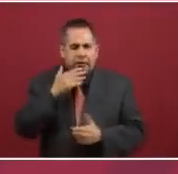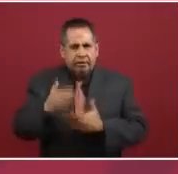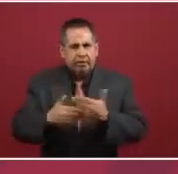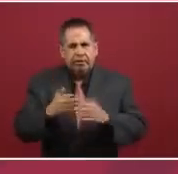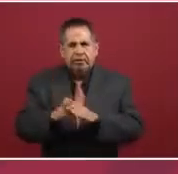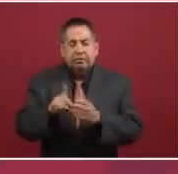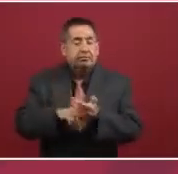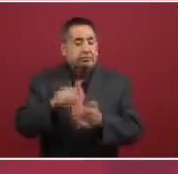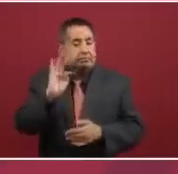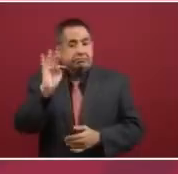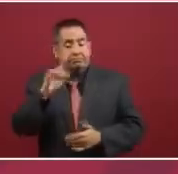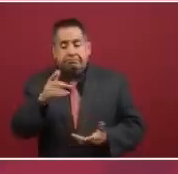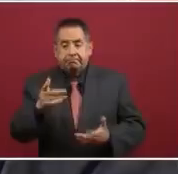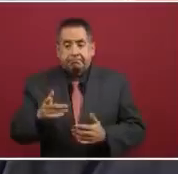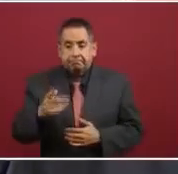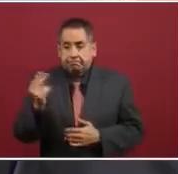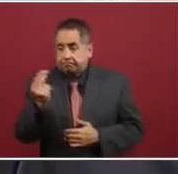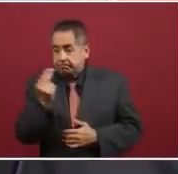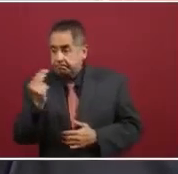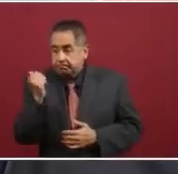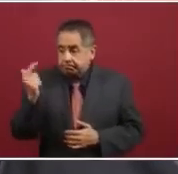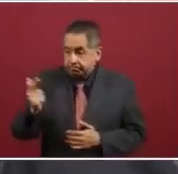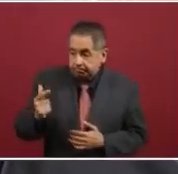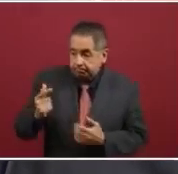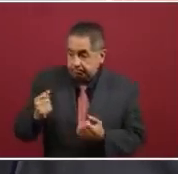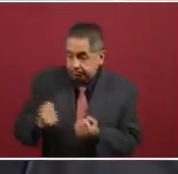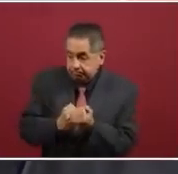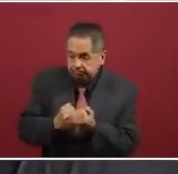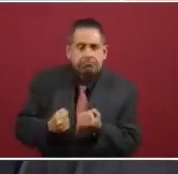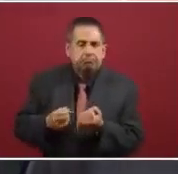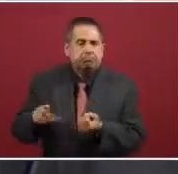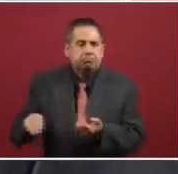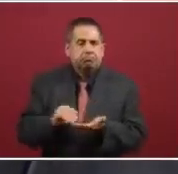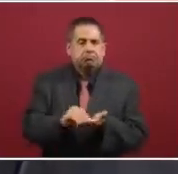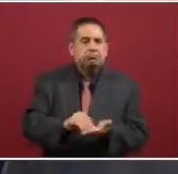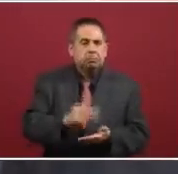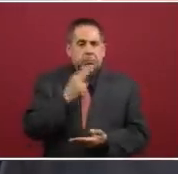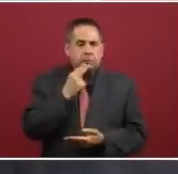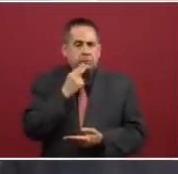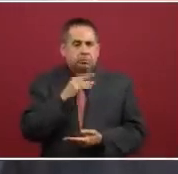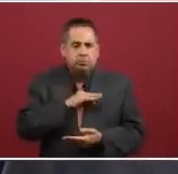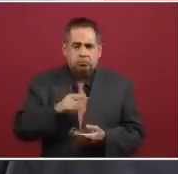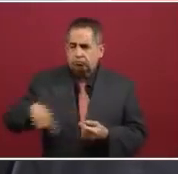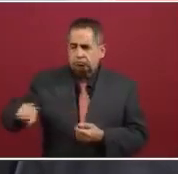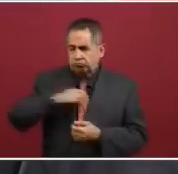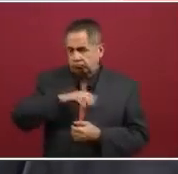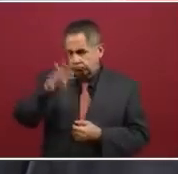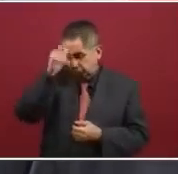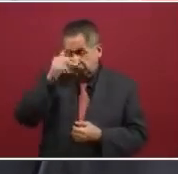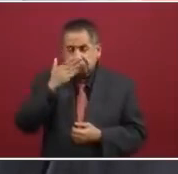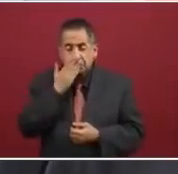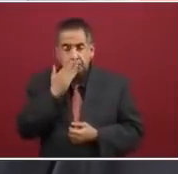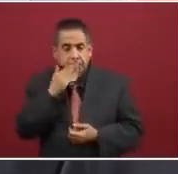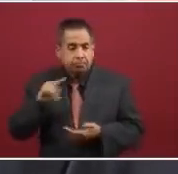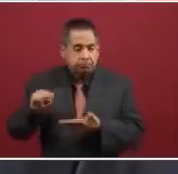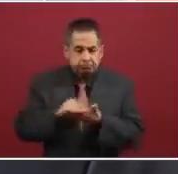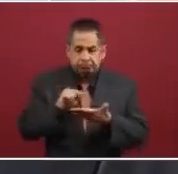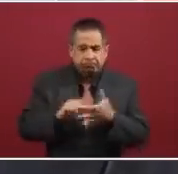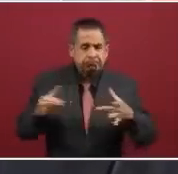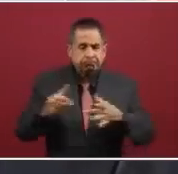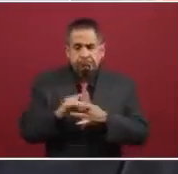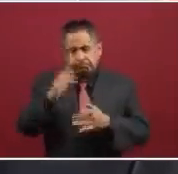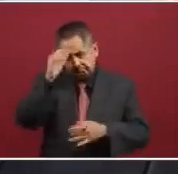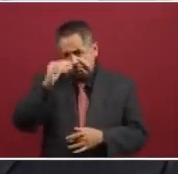por si se necesita, es un buen acuerdo, pero como